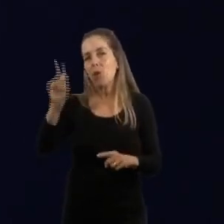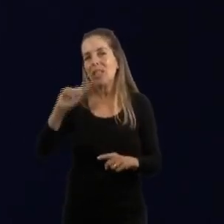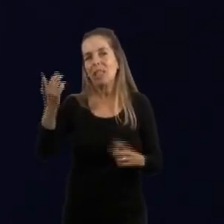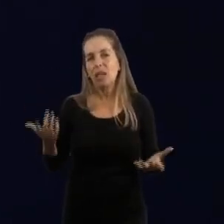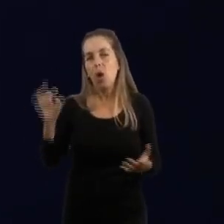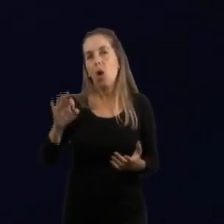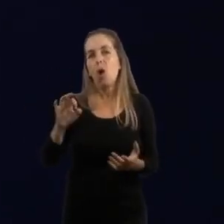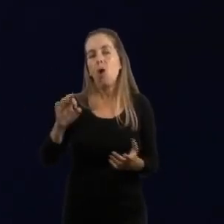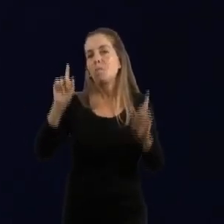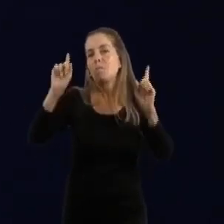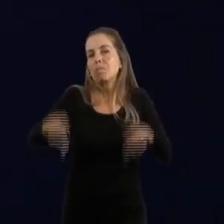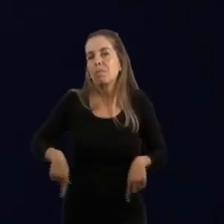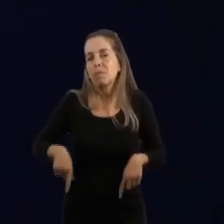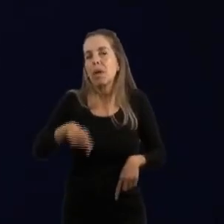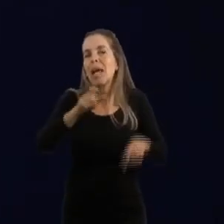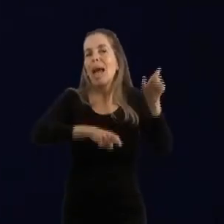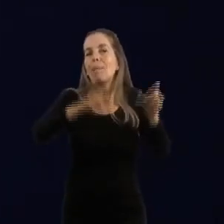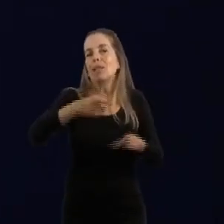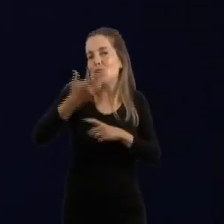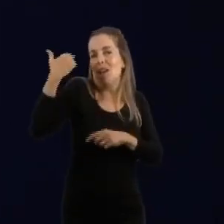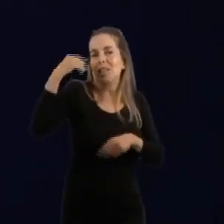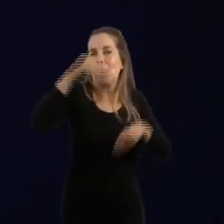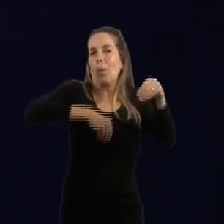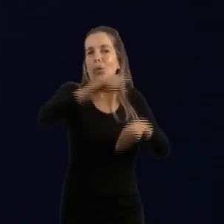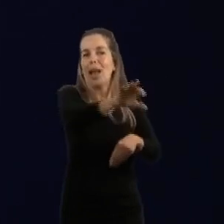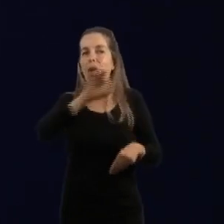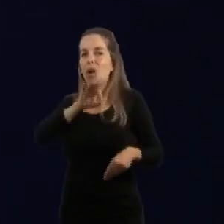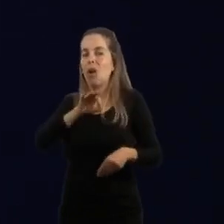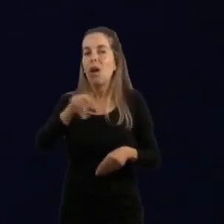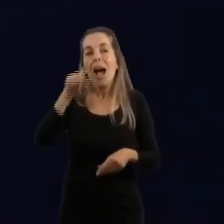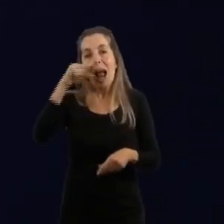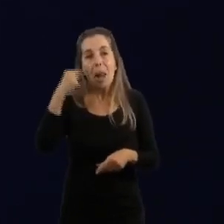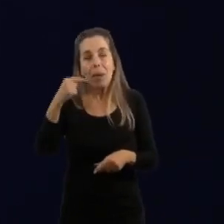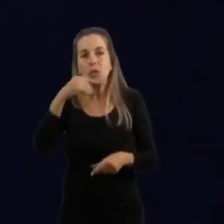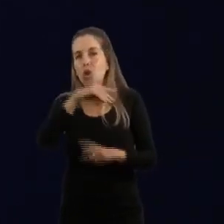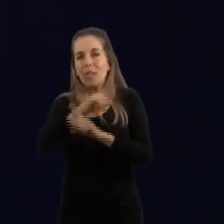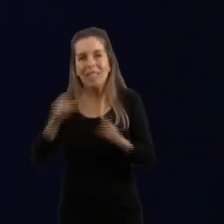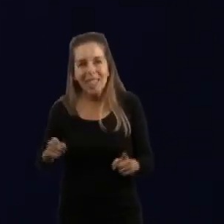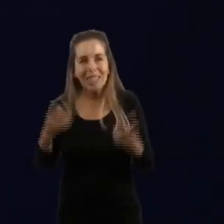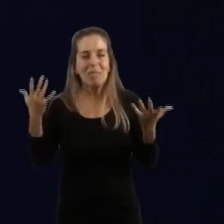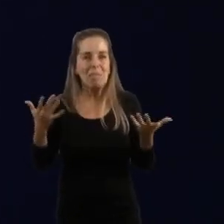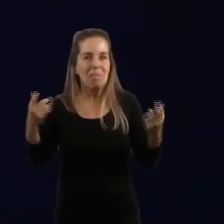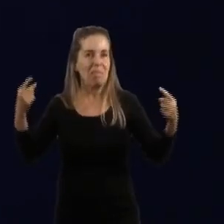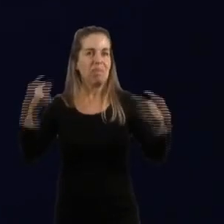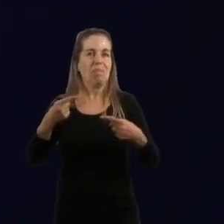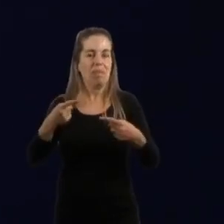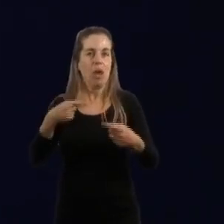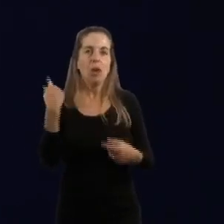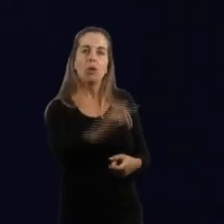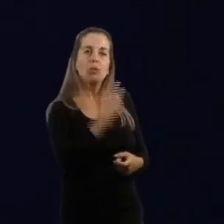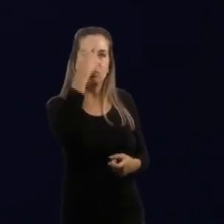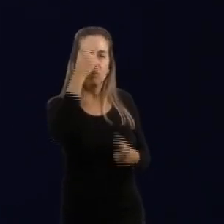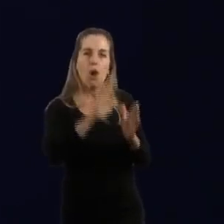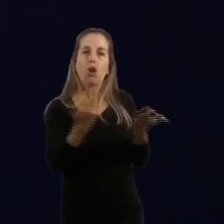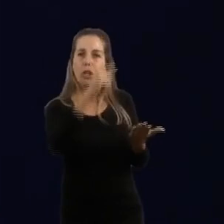los argentinos. No solo que no se nos cruza por la cabeza reformar la Constitución, pero